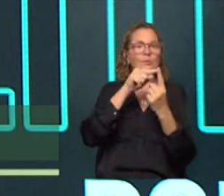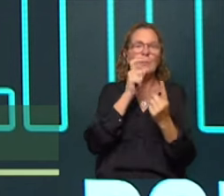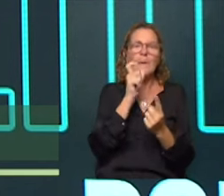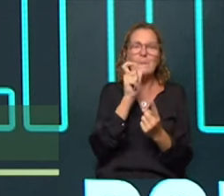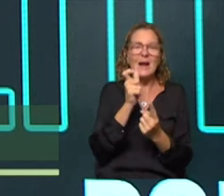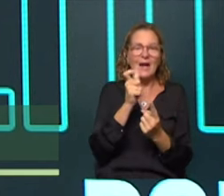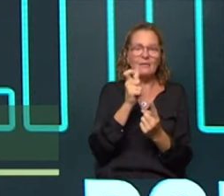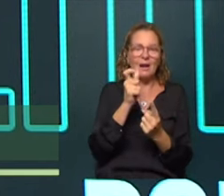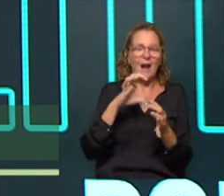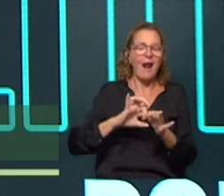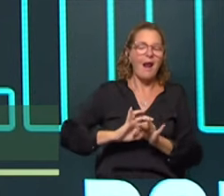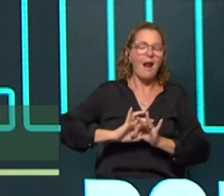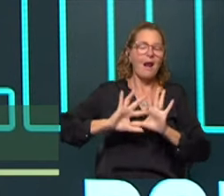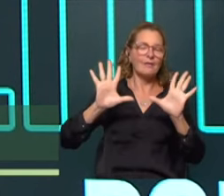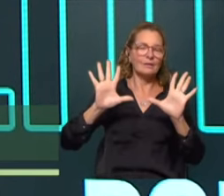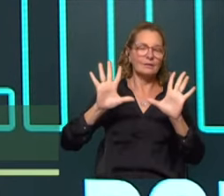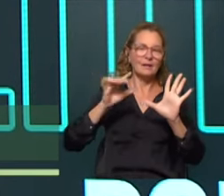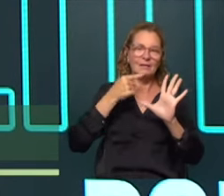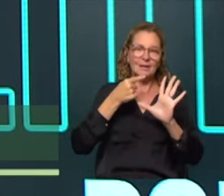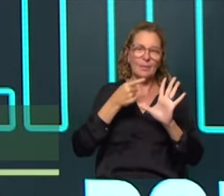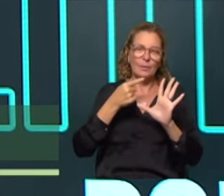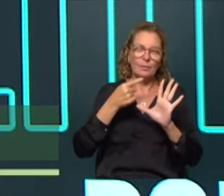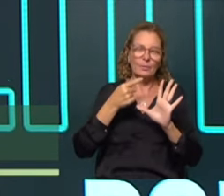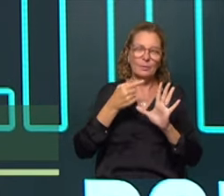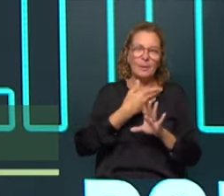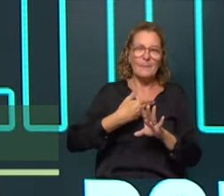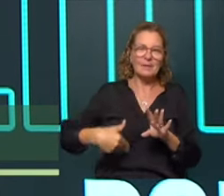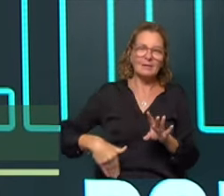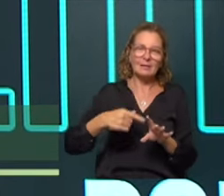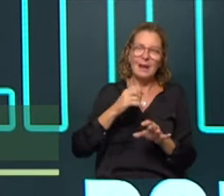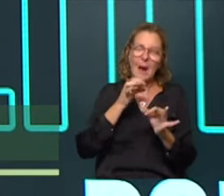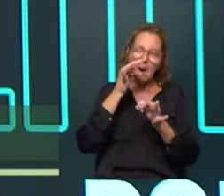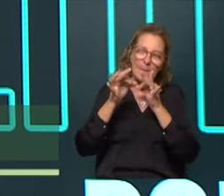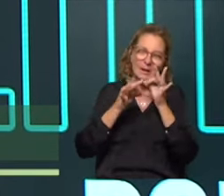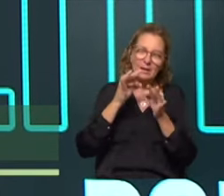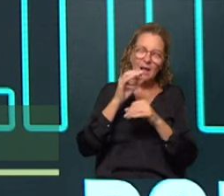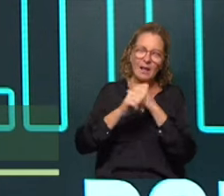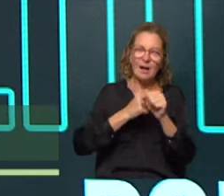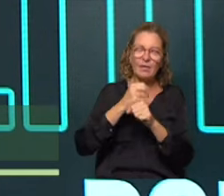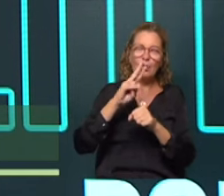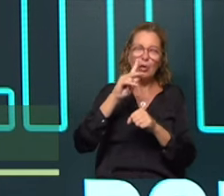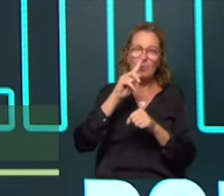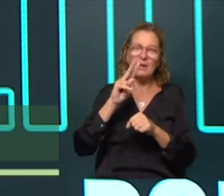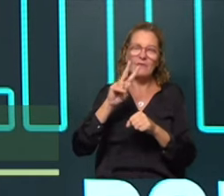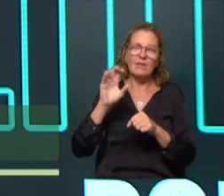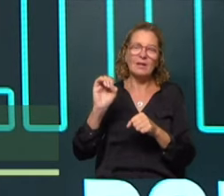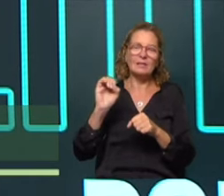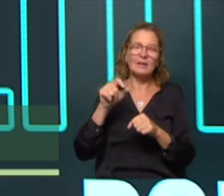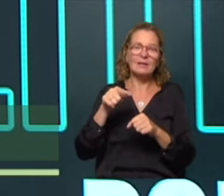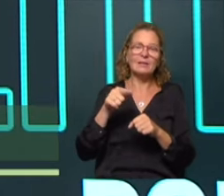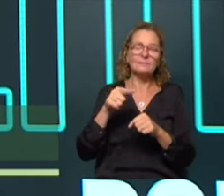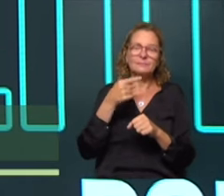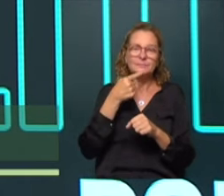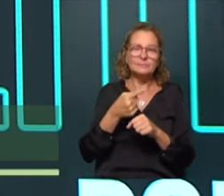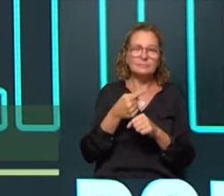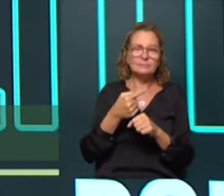ese concepto y esa, digamos, concepción que el presidente ha expresado desde 2020 y lo ha tratado